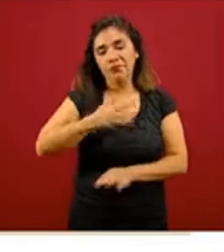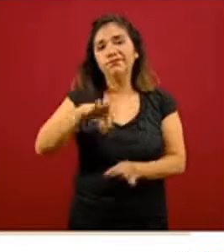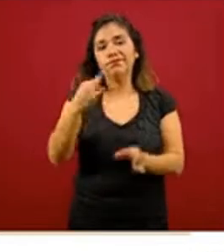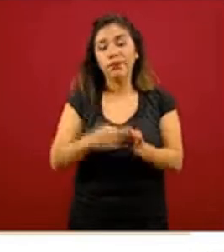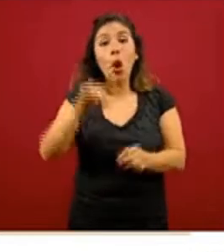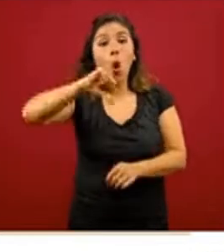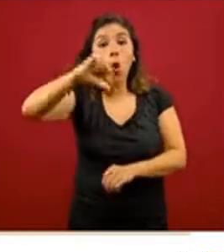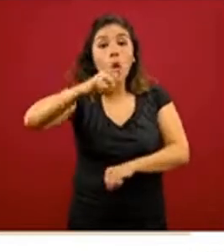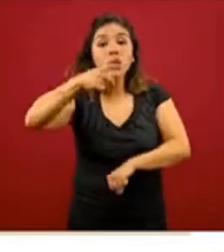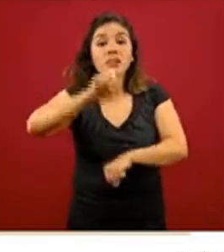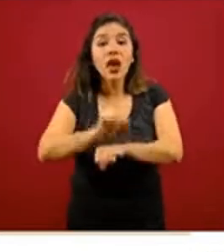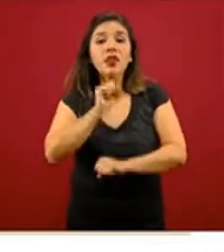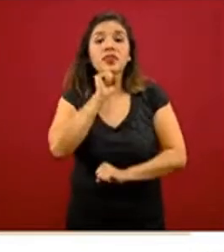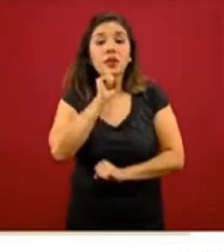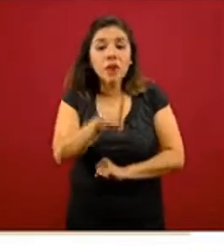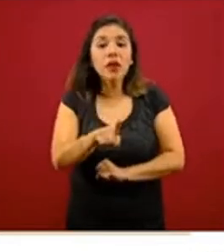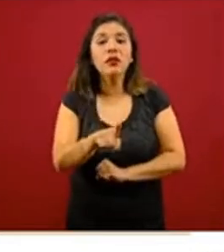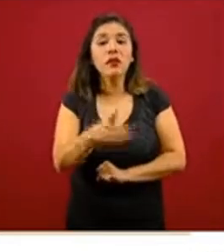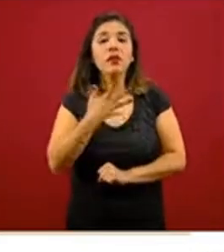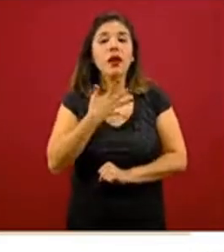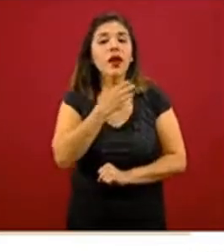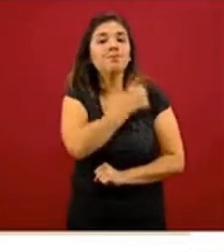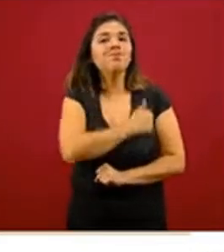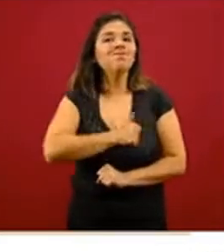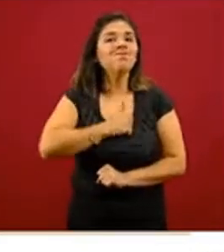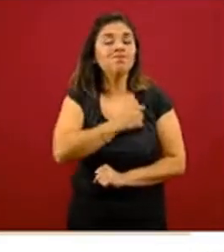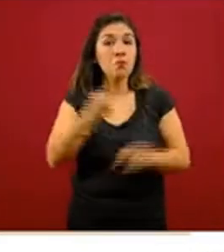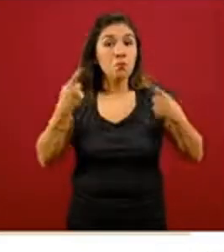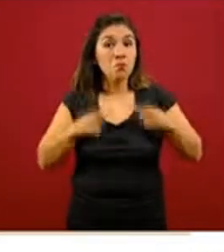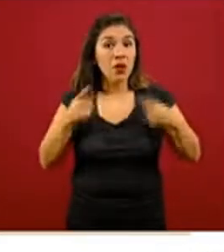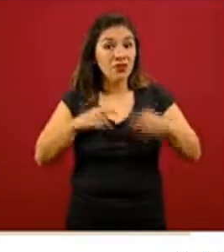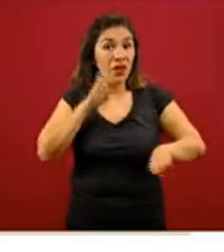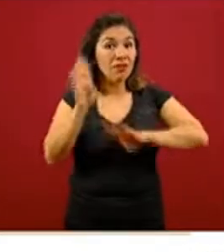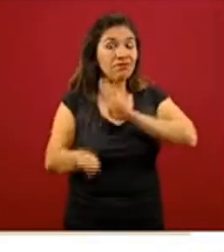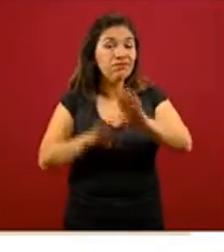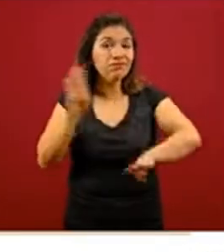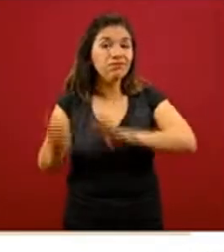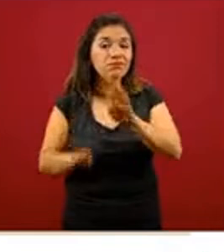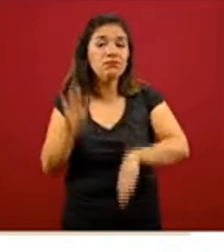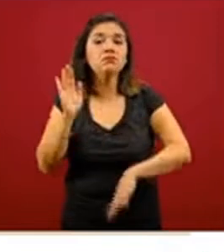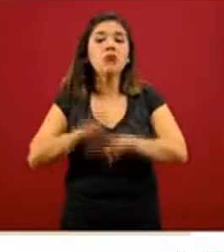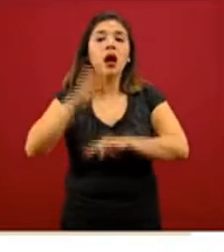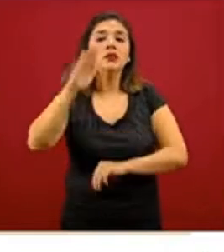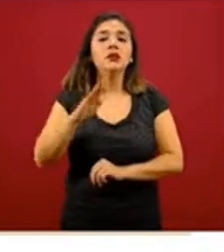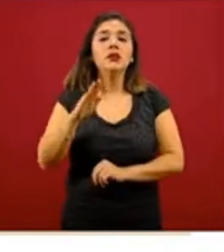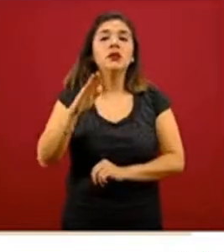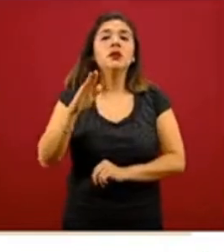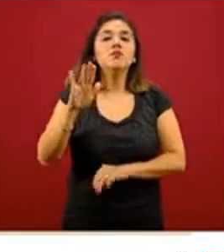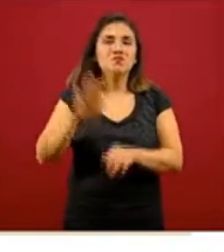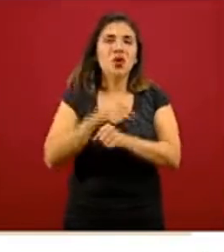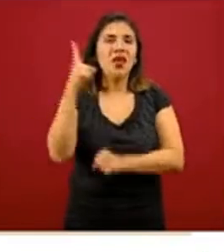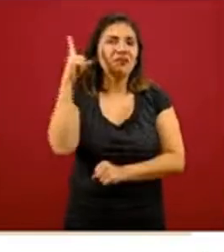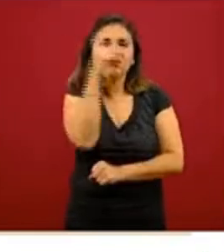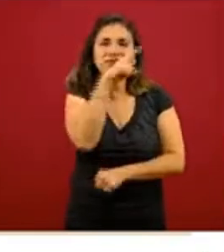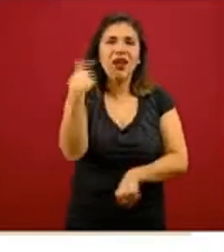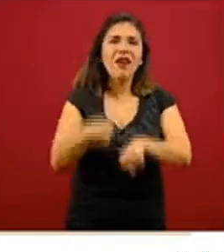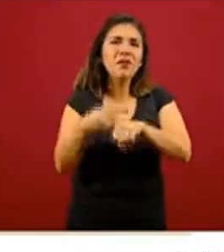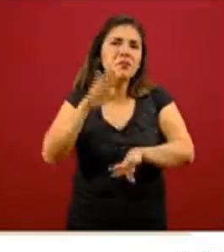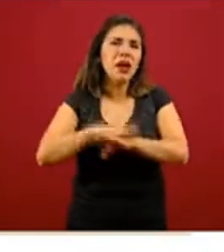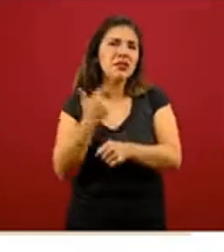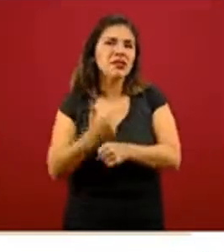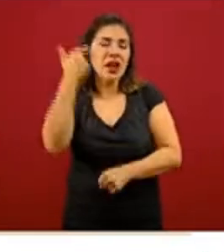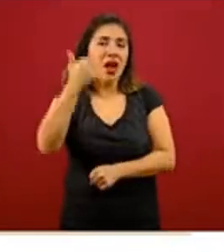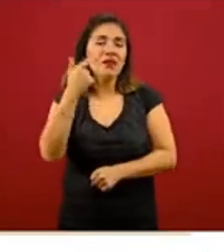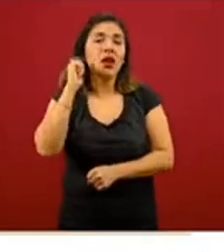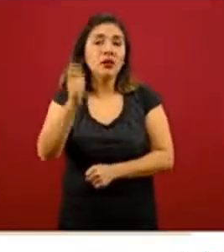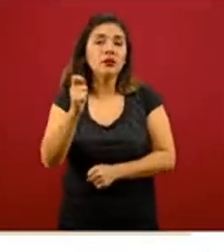día de hoy también se actualizan lamentablemente las personas que fallecen a consecuencia de las complicaciones de la enfermedad,